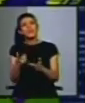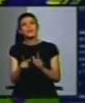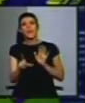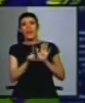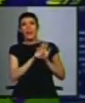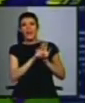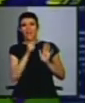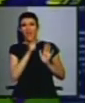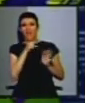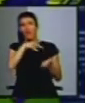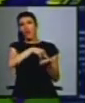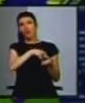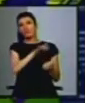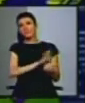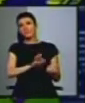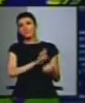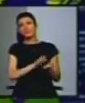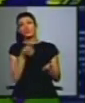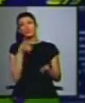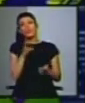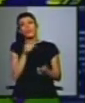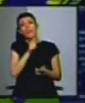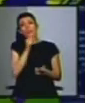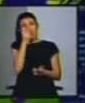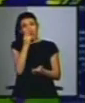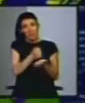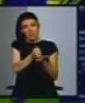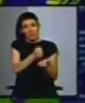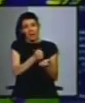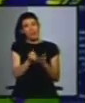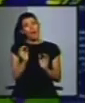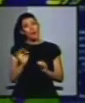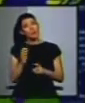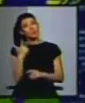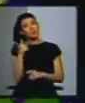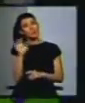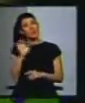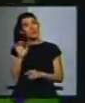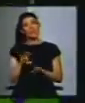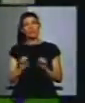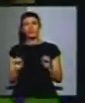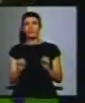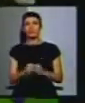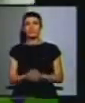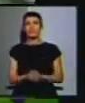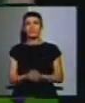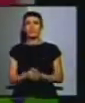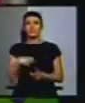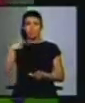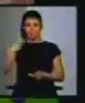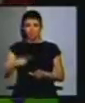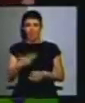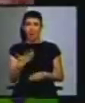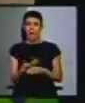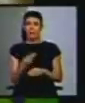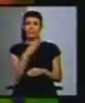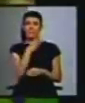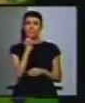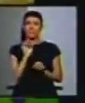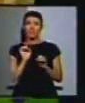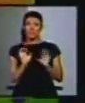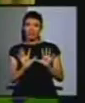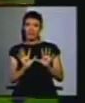un trámite para promulgar la ley que podría estar vigente el próximo 7 de enero. Hoy existen